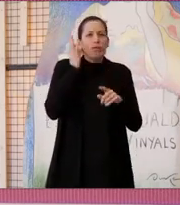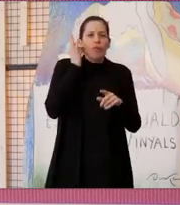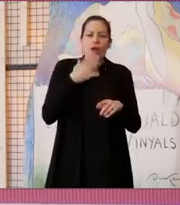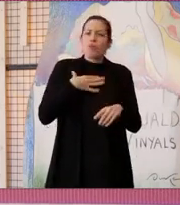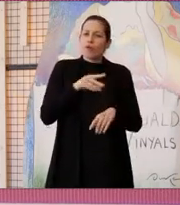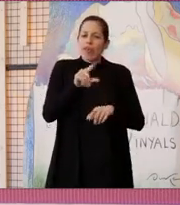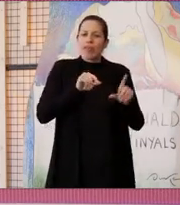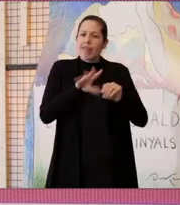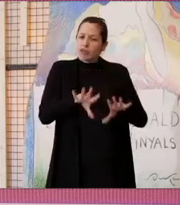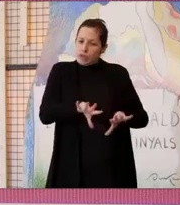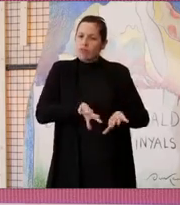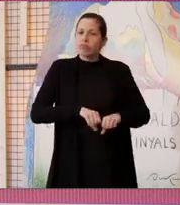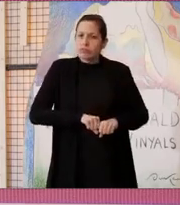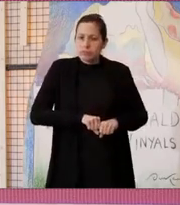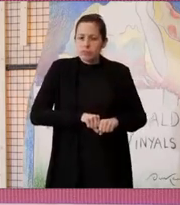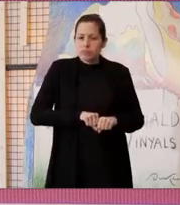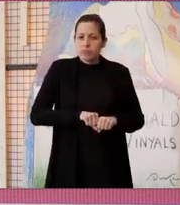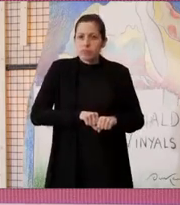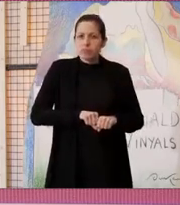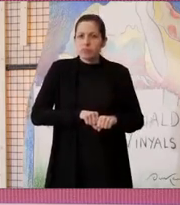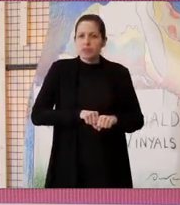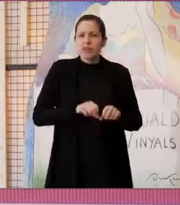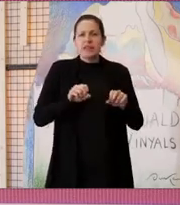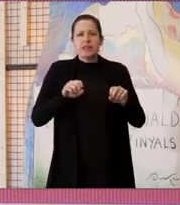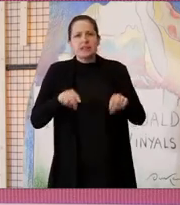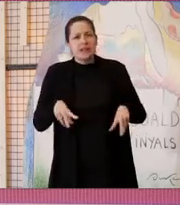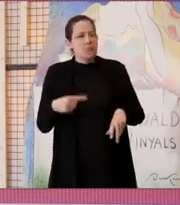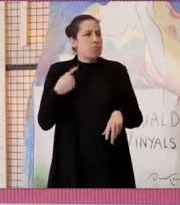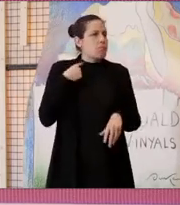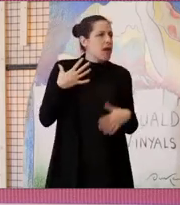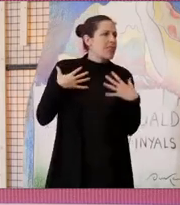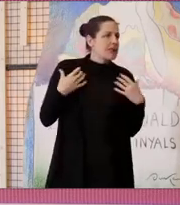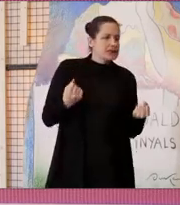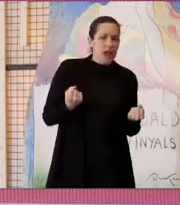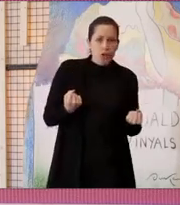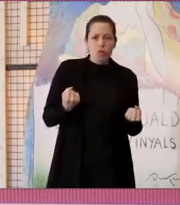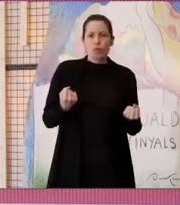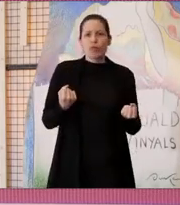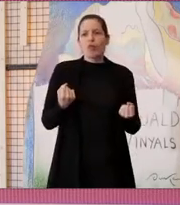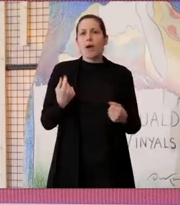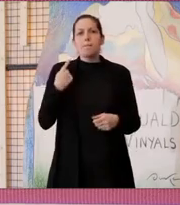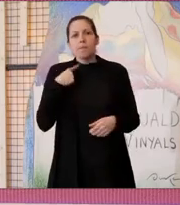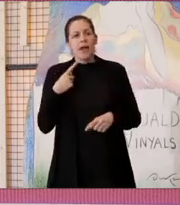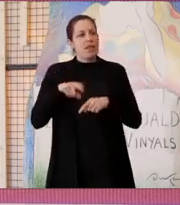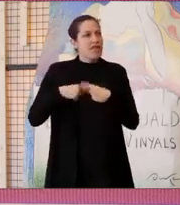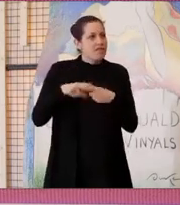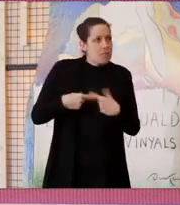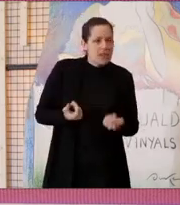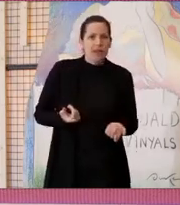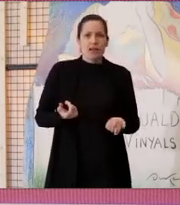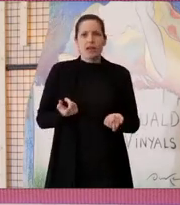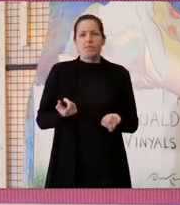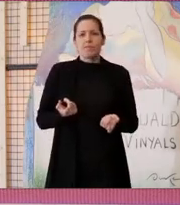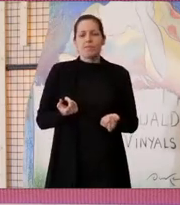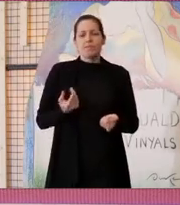la toma de decisiones sin que sea costa de su propia vida su salud y su familia y todo lo demás Yo